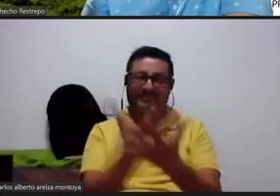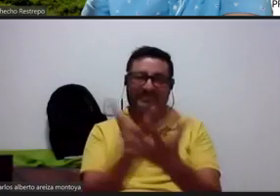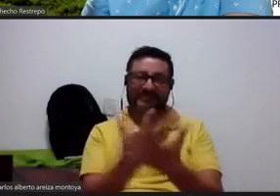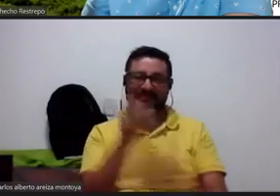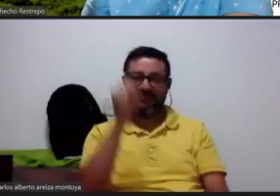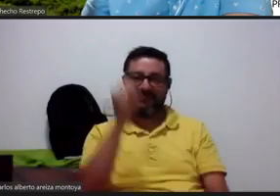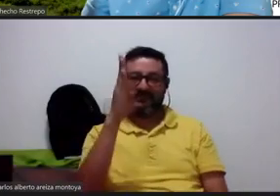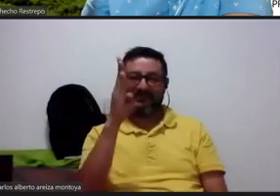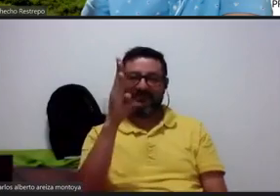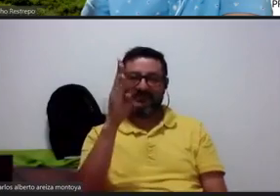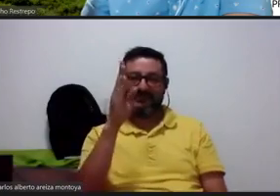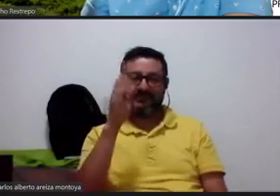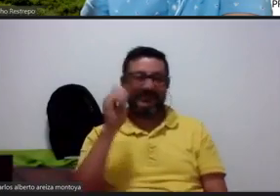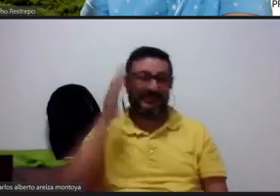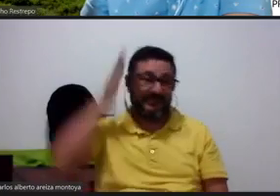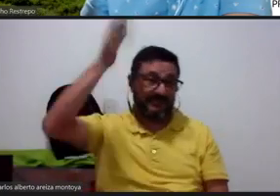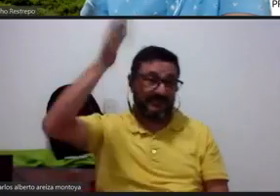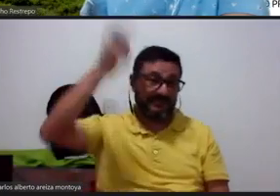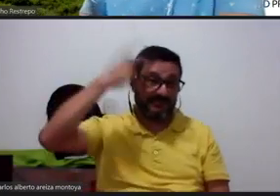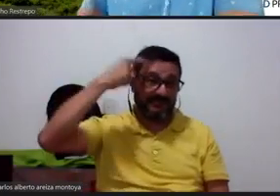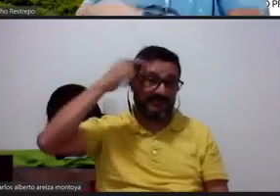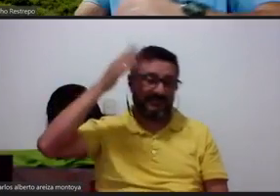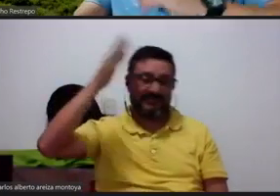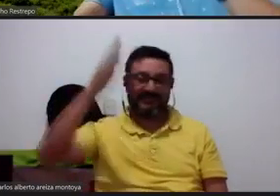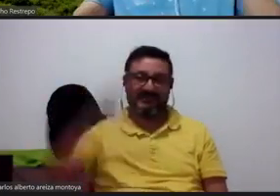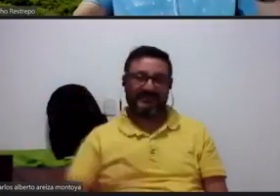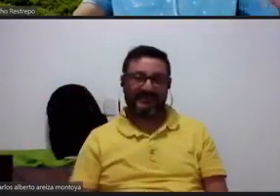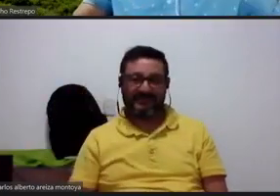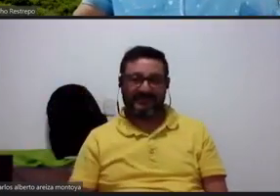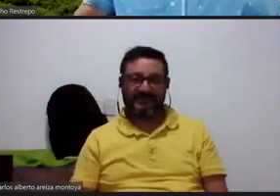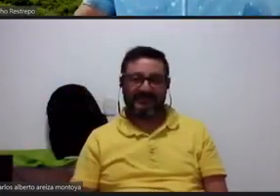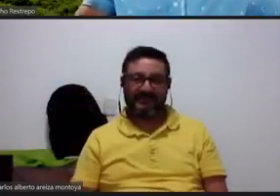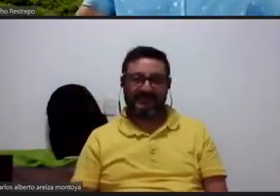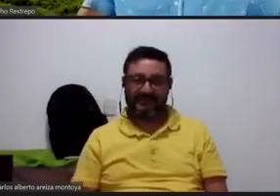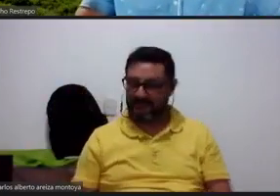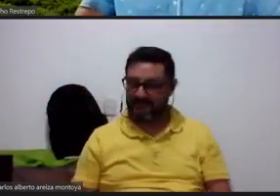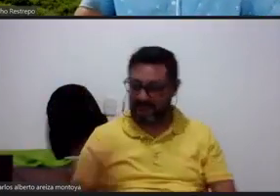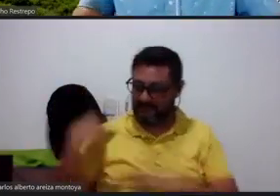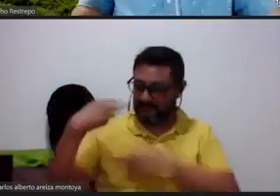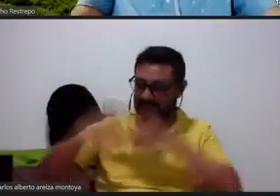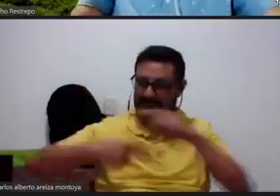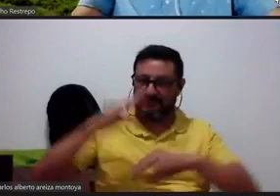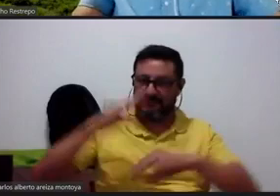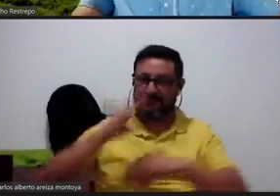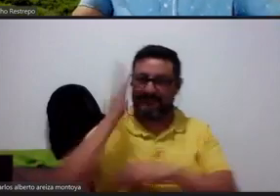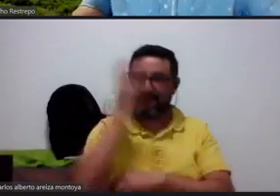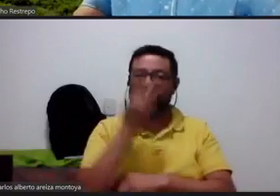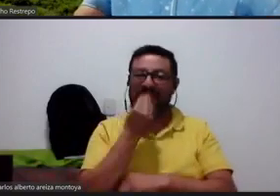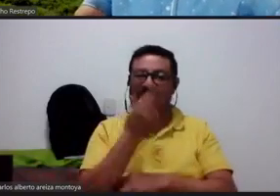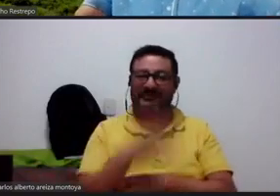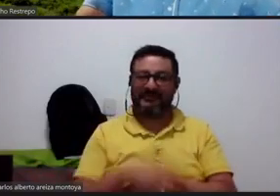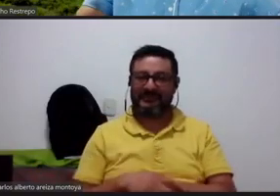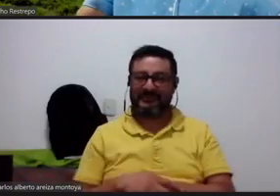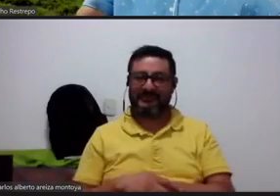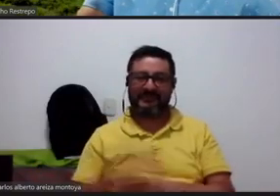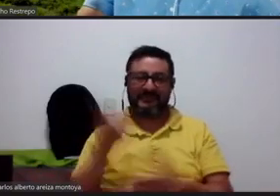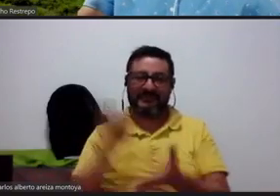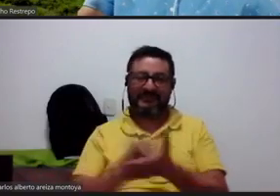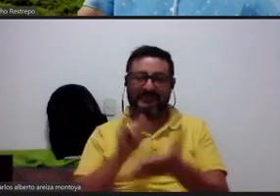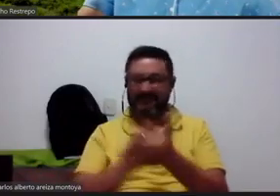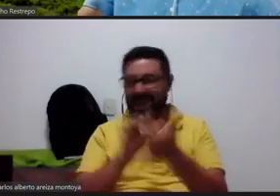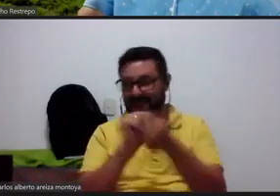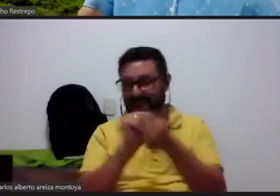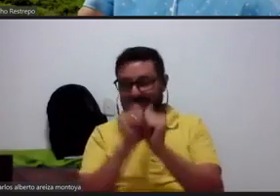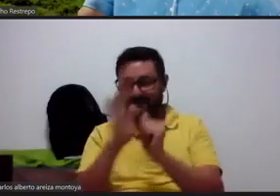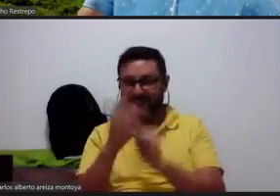una proyección a futuro. Entonces, mira que también heredar esas cosas me parece muy, muy bonito. Y es realmente lo que se tiene que hacer en el deporte. El deporte no es